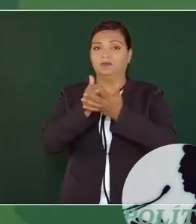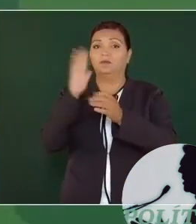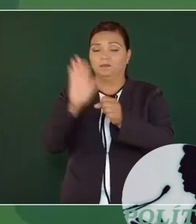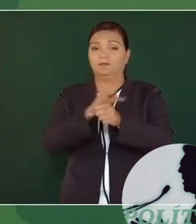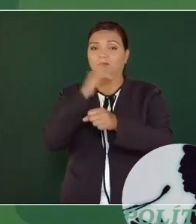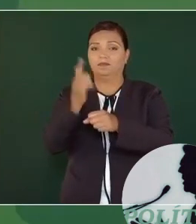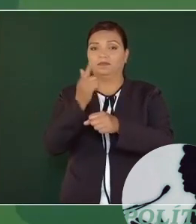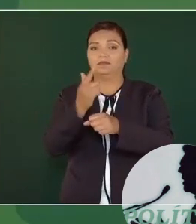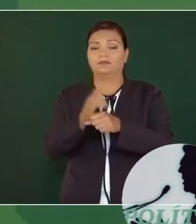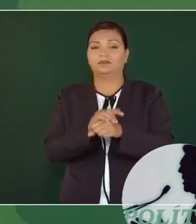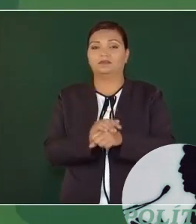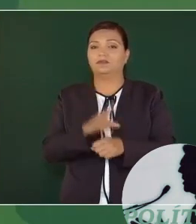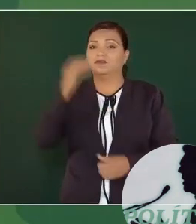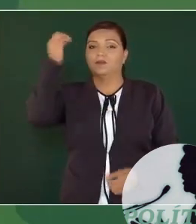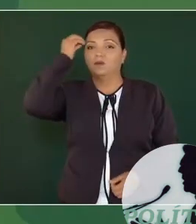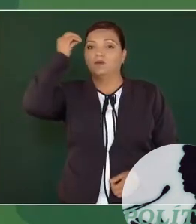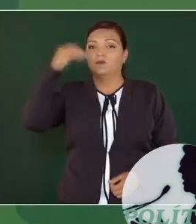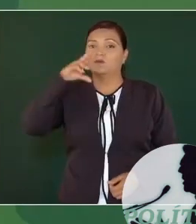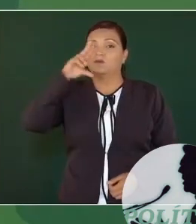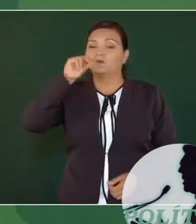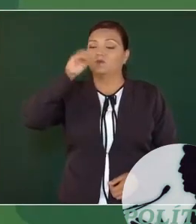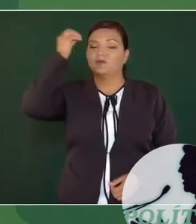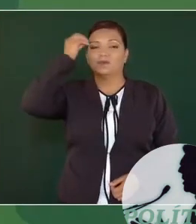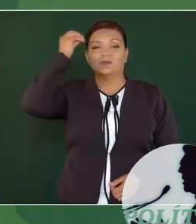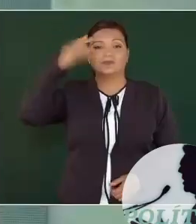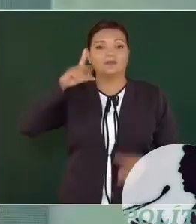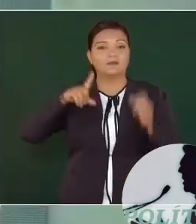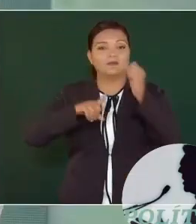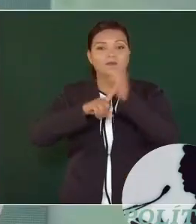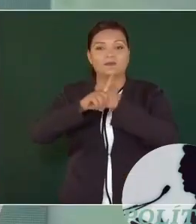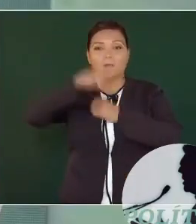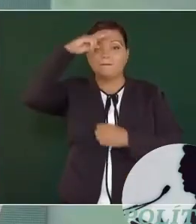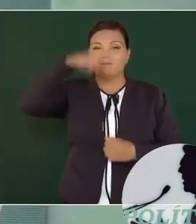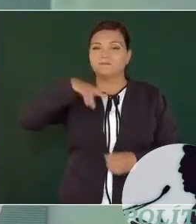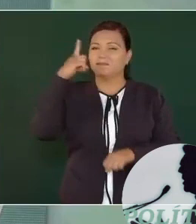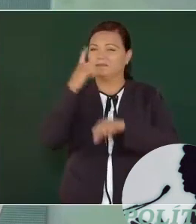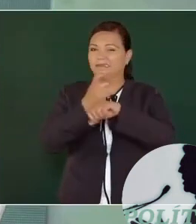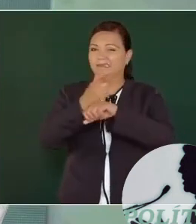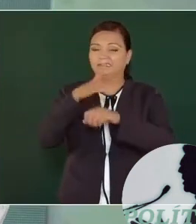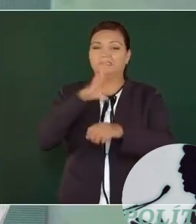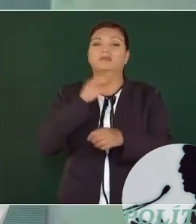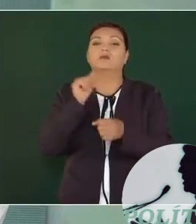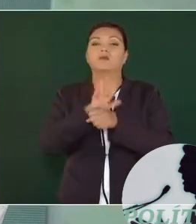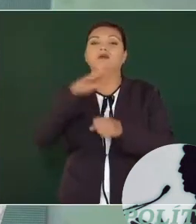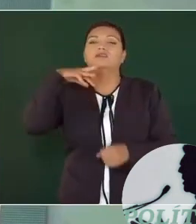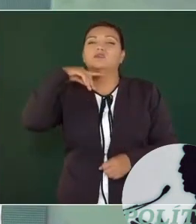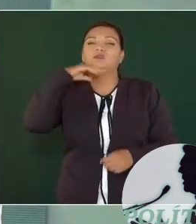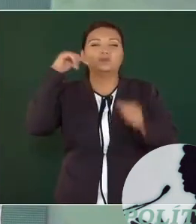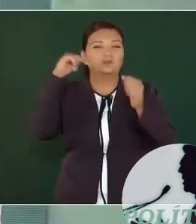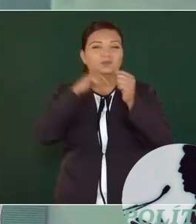porque no olvidemos, el principal problema de México era la corrupción.